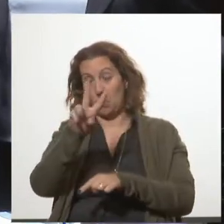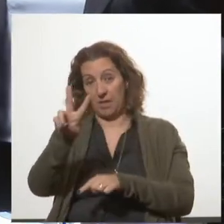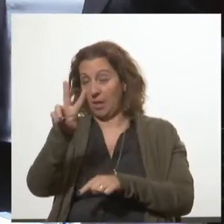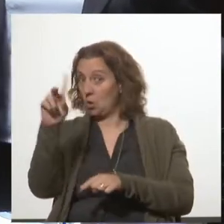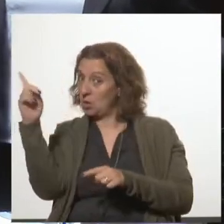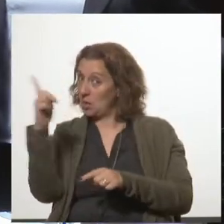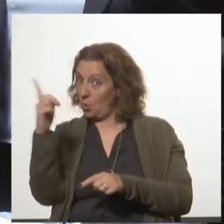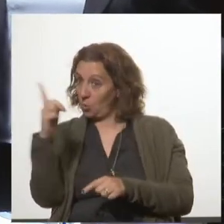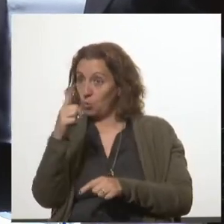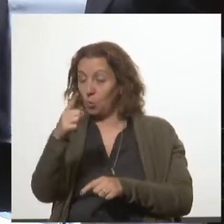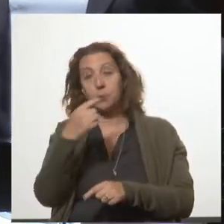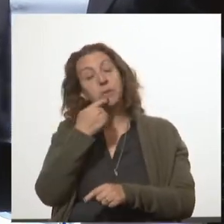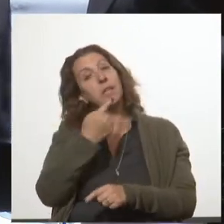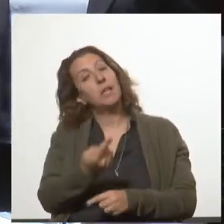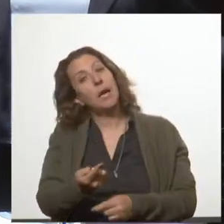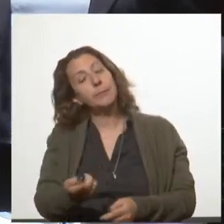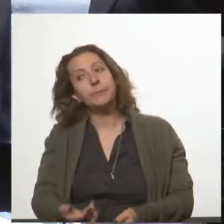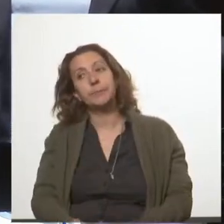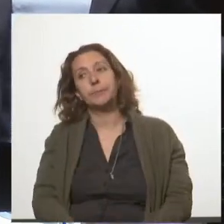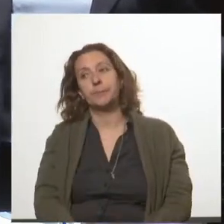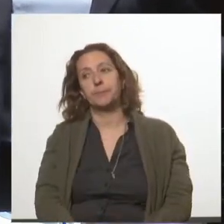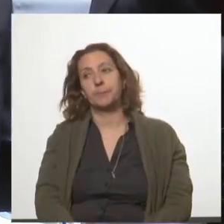usted dirá